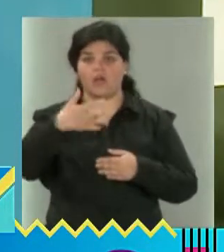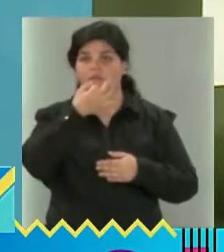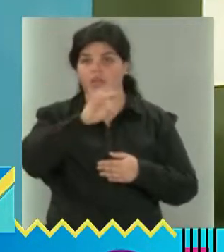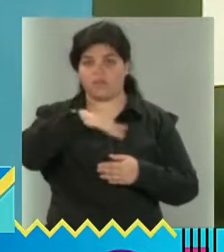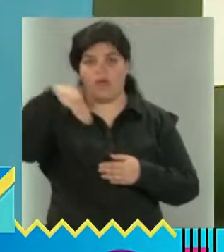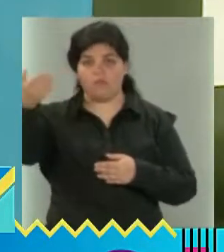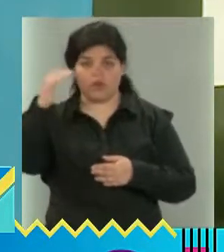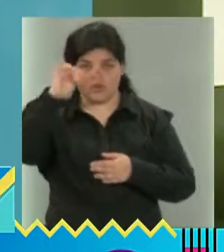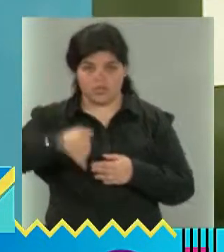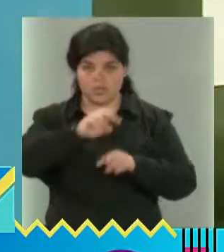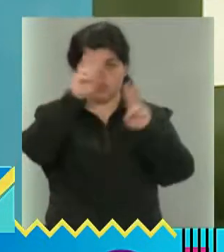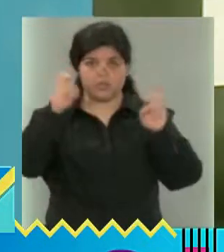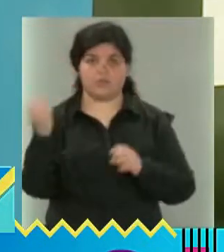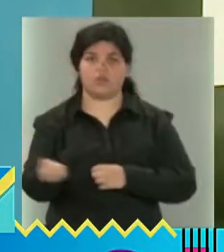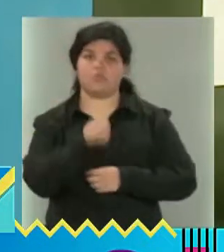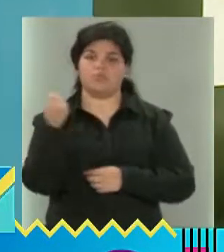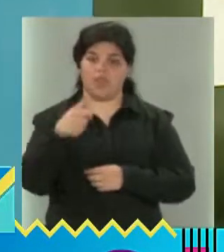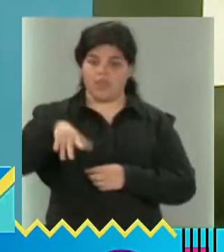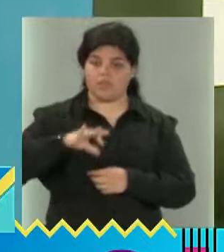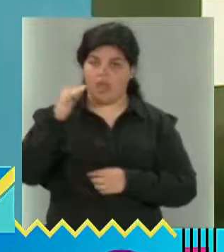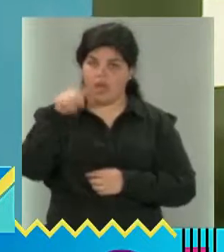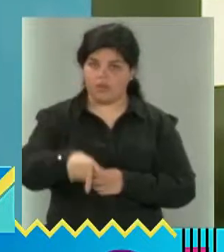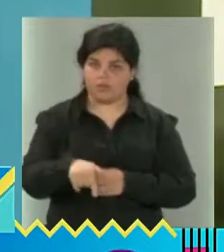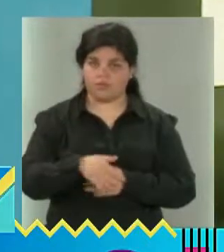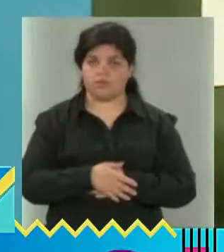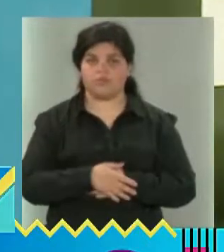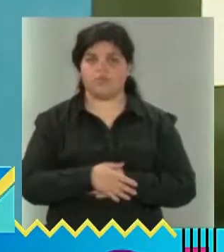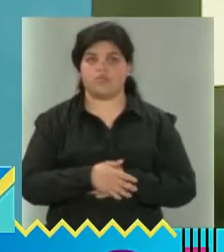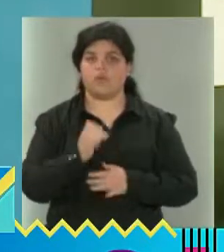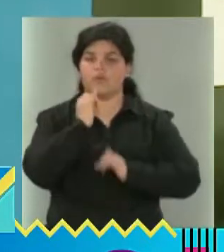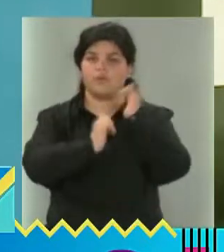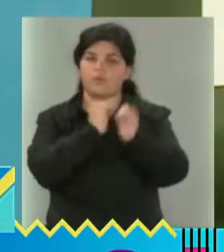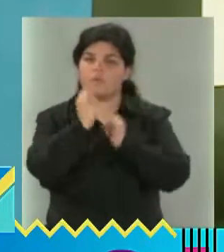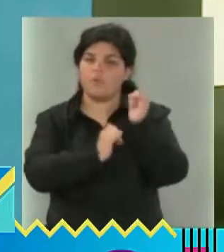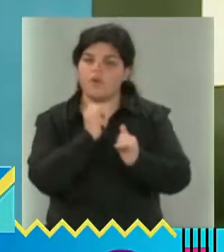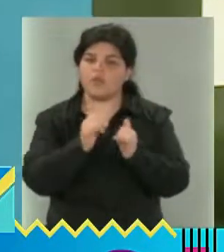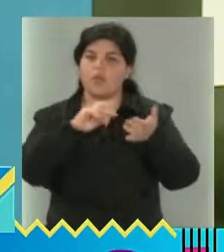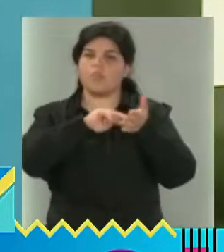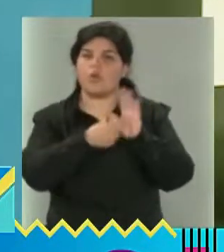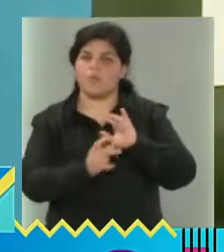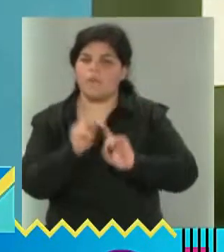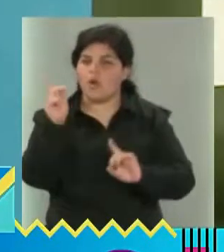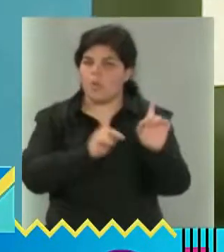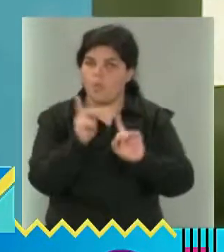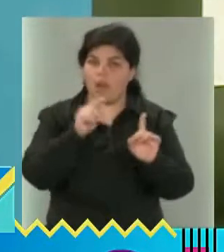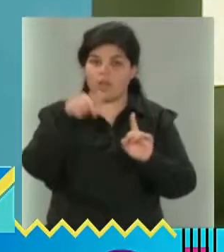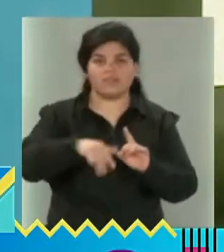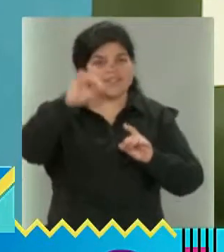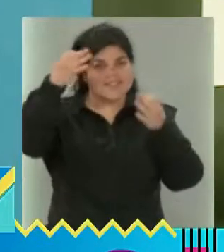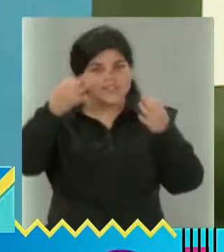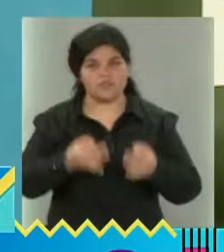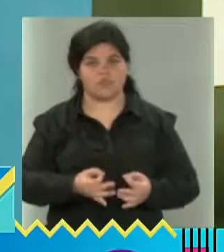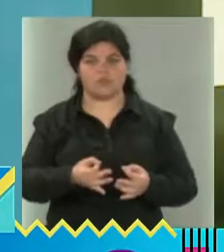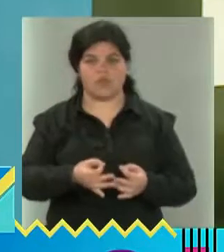temas y en este año uno de los indicadores que hablan quizás de la dificultad que está atravesando el sector es de una disminución en